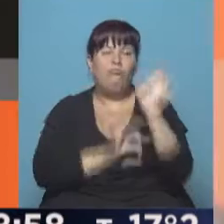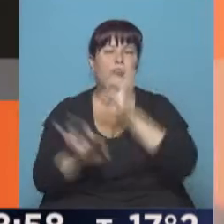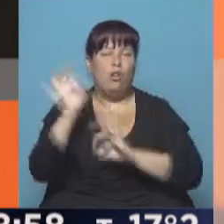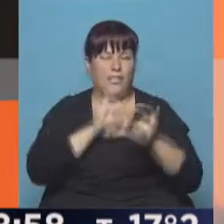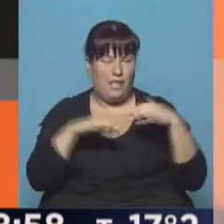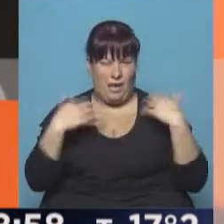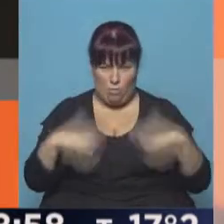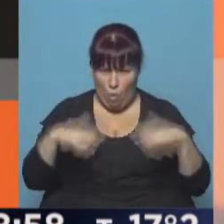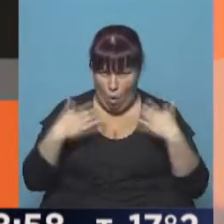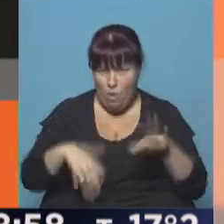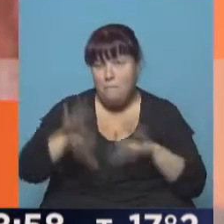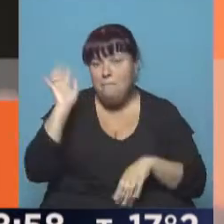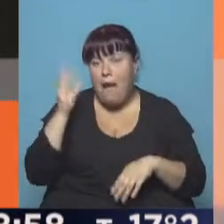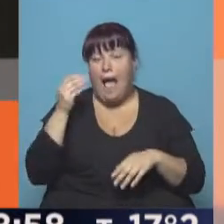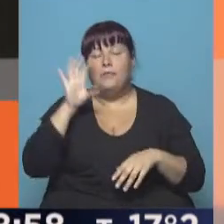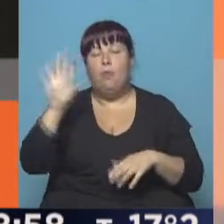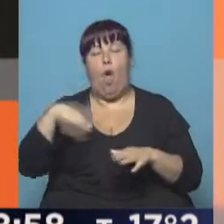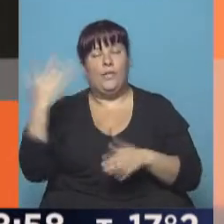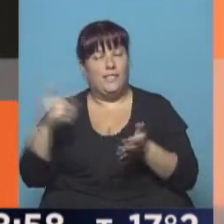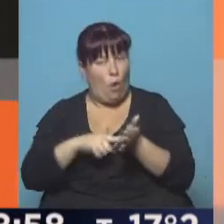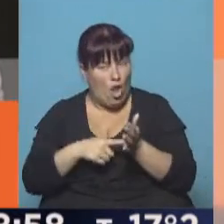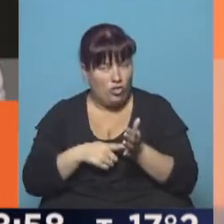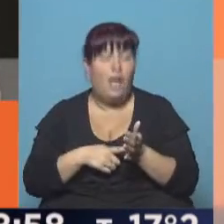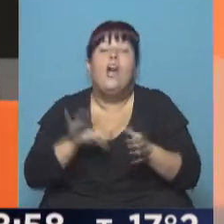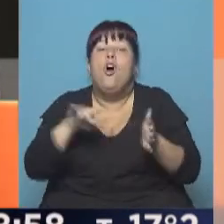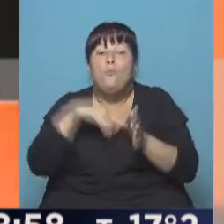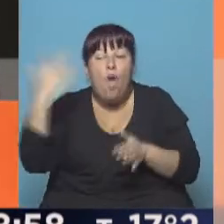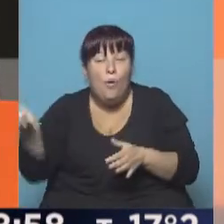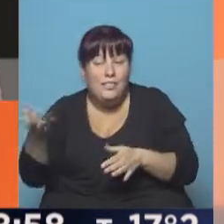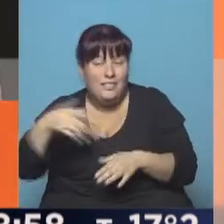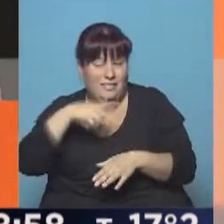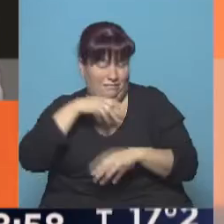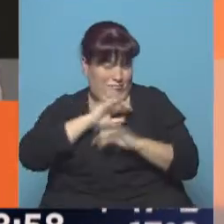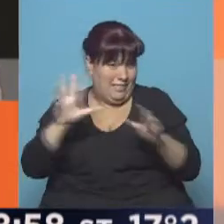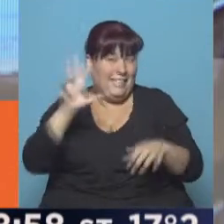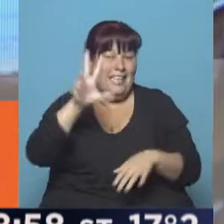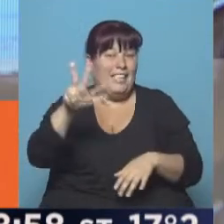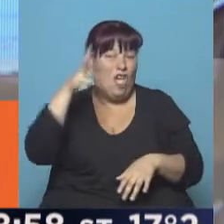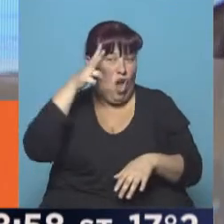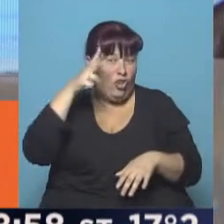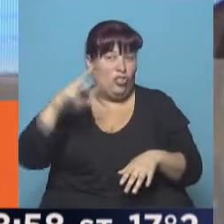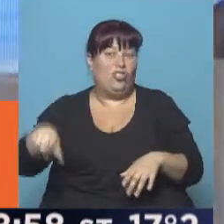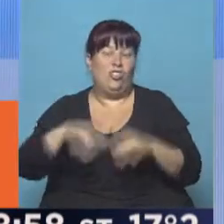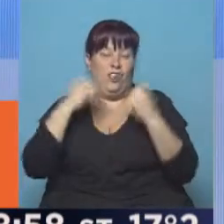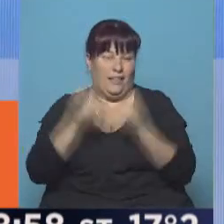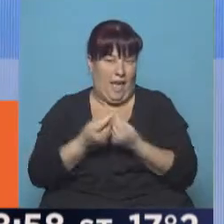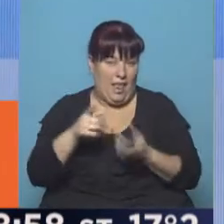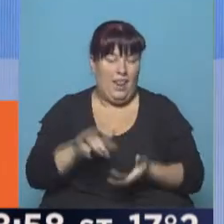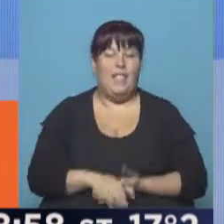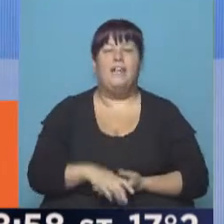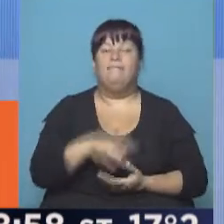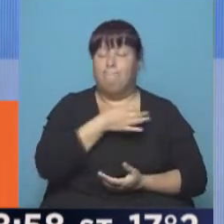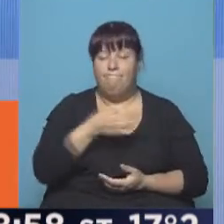enorme sobre todo hablando de la provincia de buenos aires la provincia la que poblada es el 38 de la matrícula nacional andar